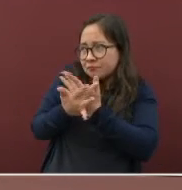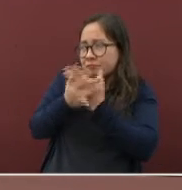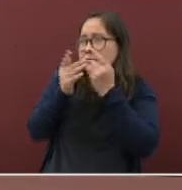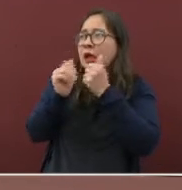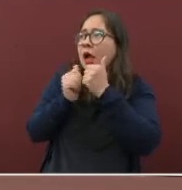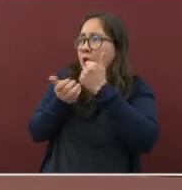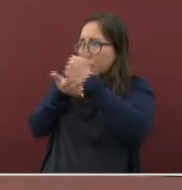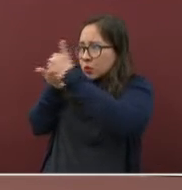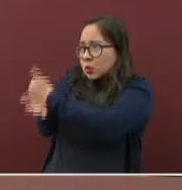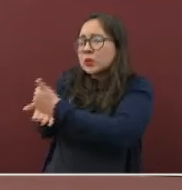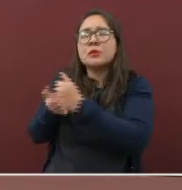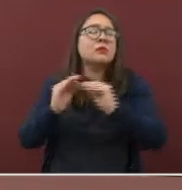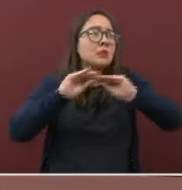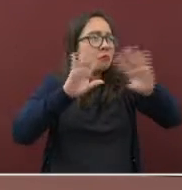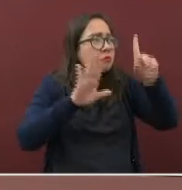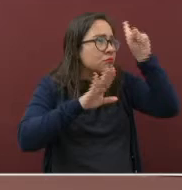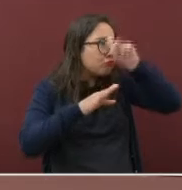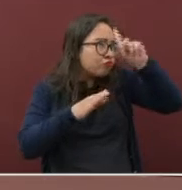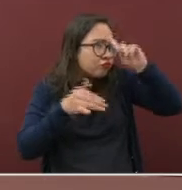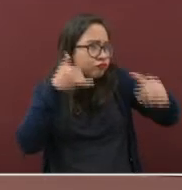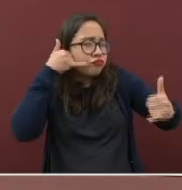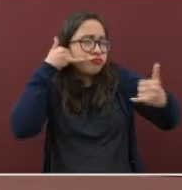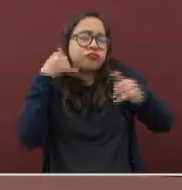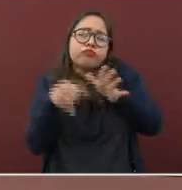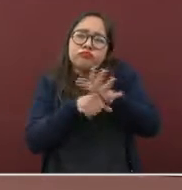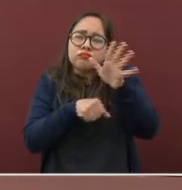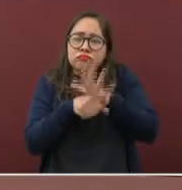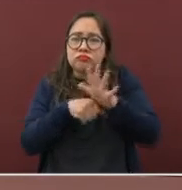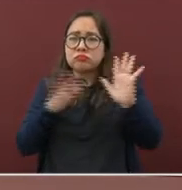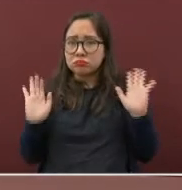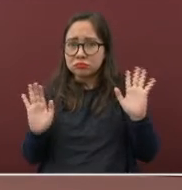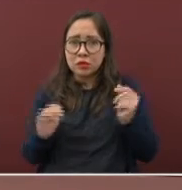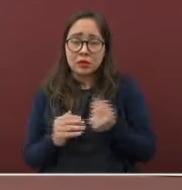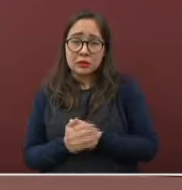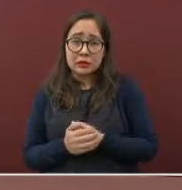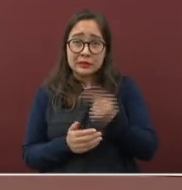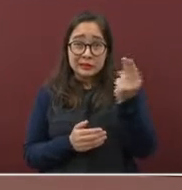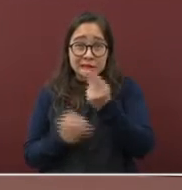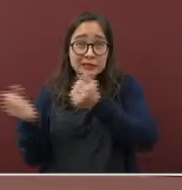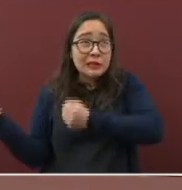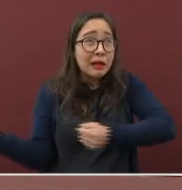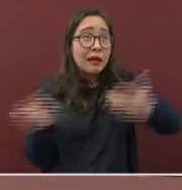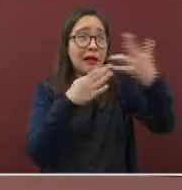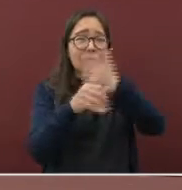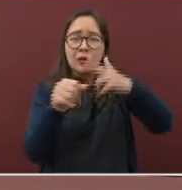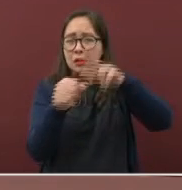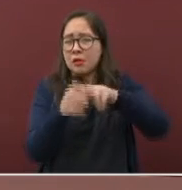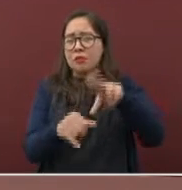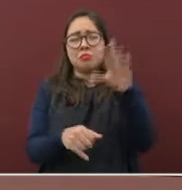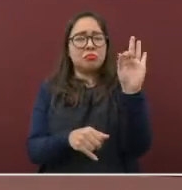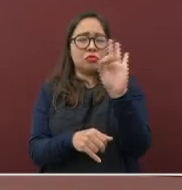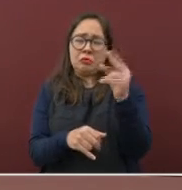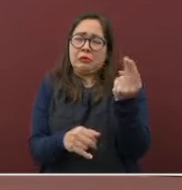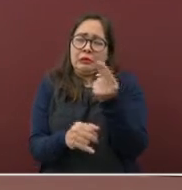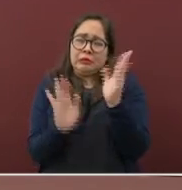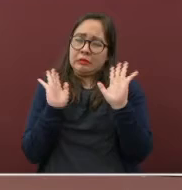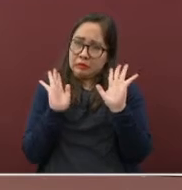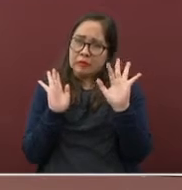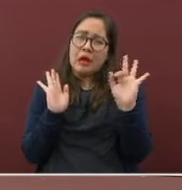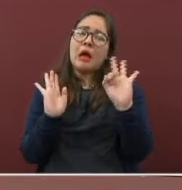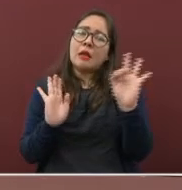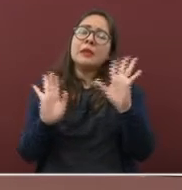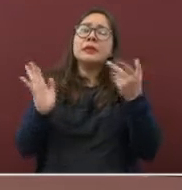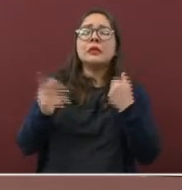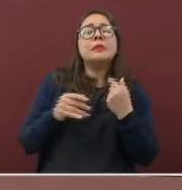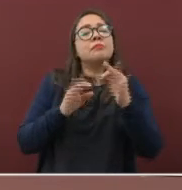asesoría de orientación telefónica es suficiente no es necesario realizar traslados hospitales por eso reiteró la importancia de